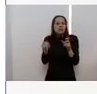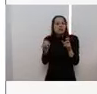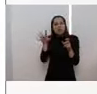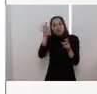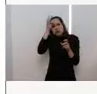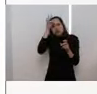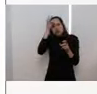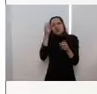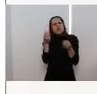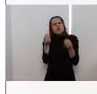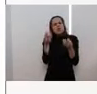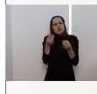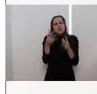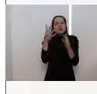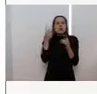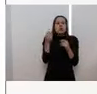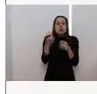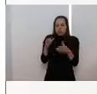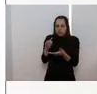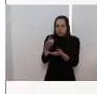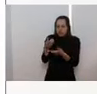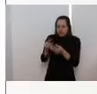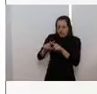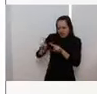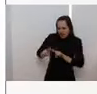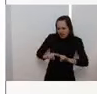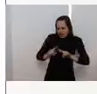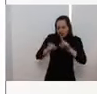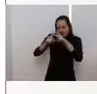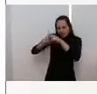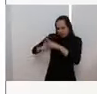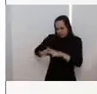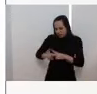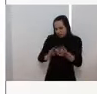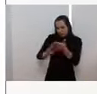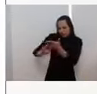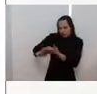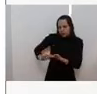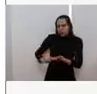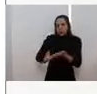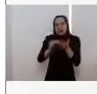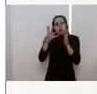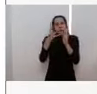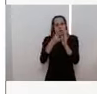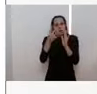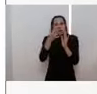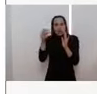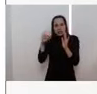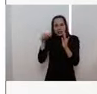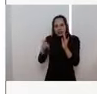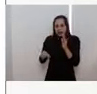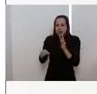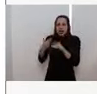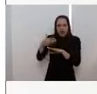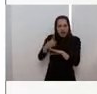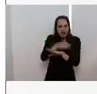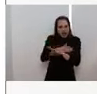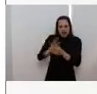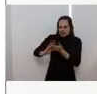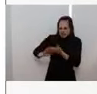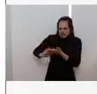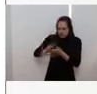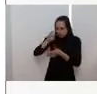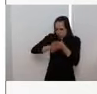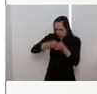427 equipos que durante los últimos años han tenido un proceso de mantenimiento preventivo o correctivo